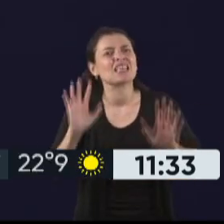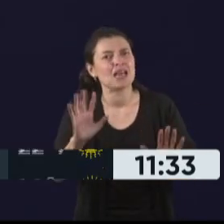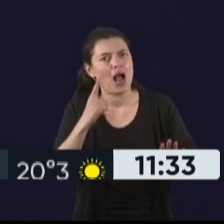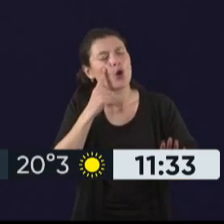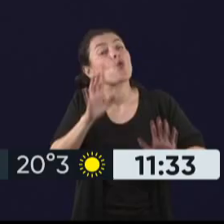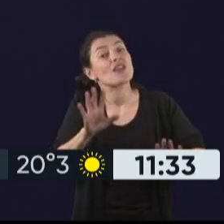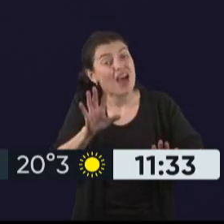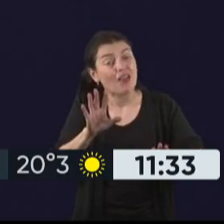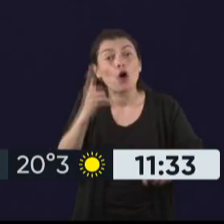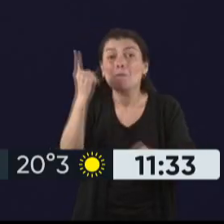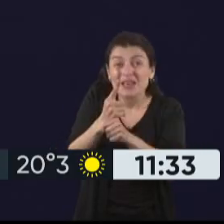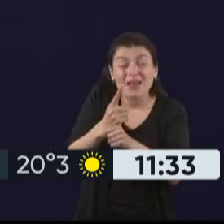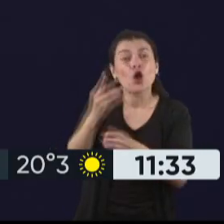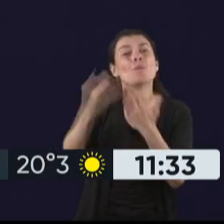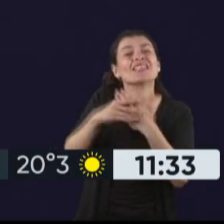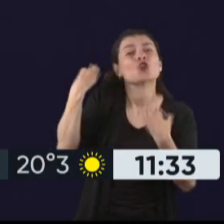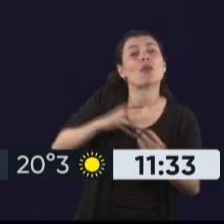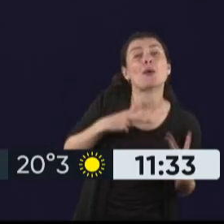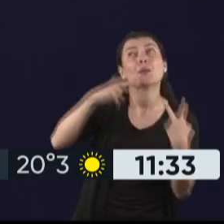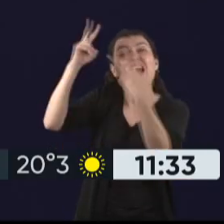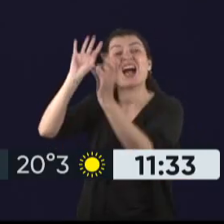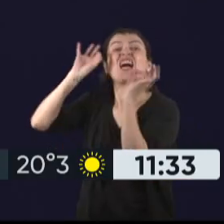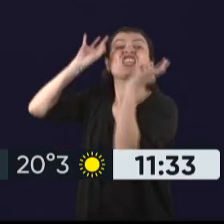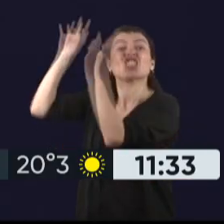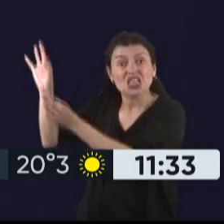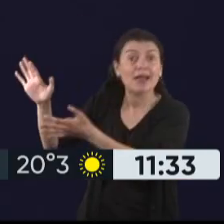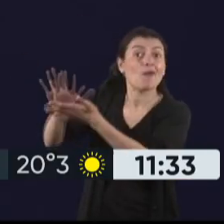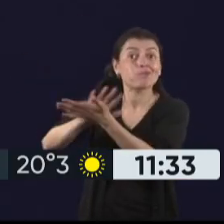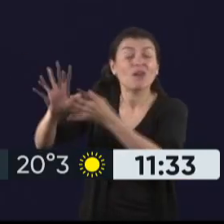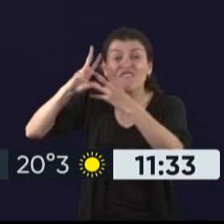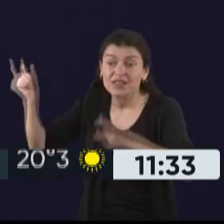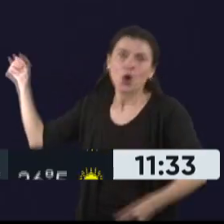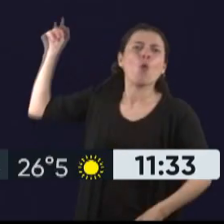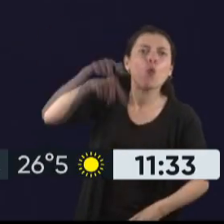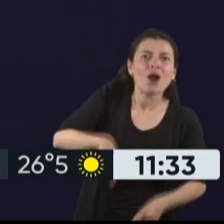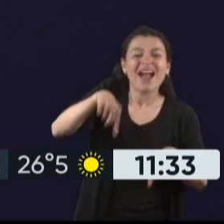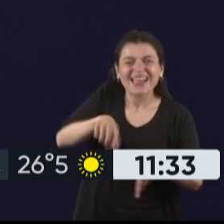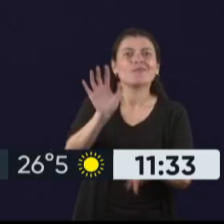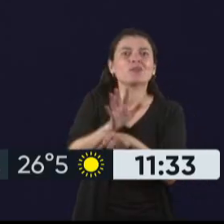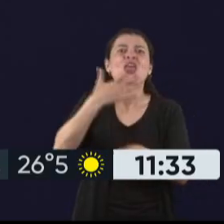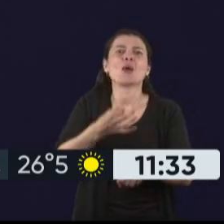Se los dejo en claro porque es decisión del equipo económico ir